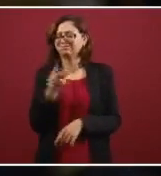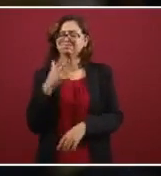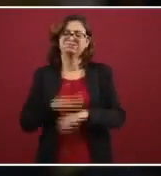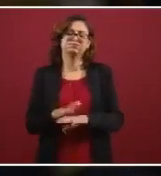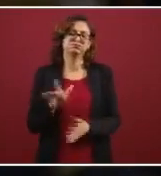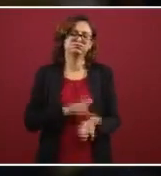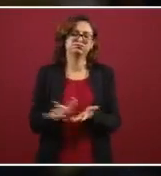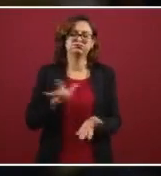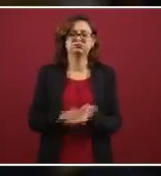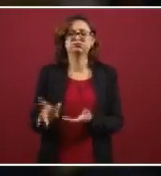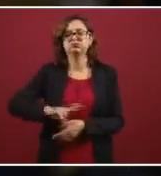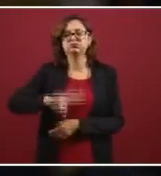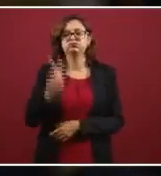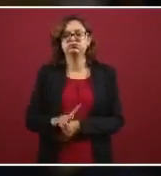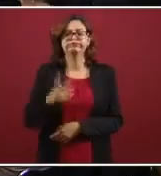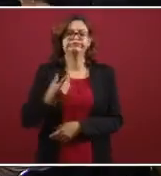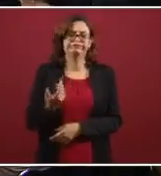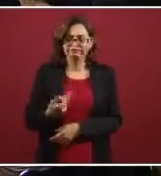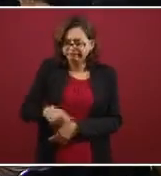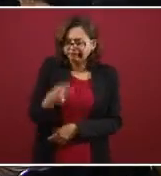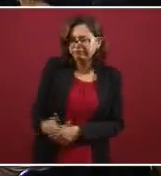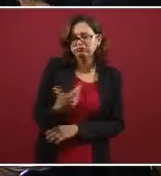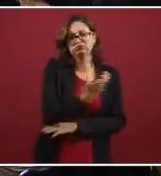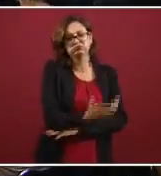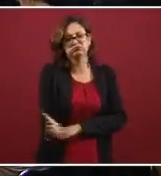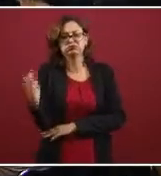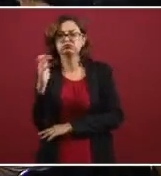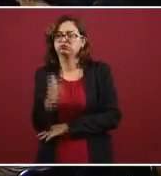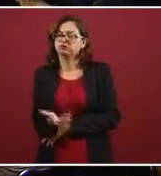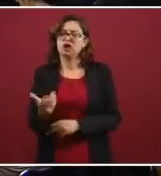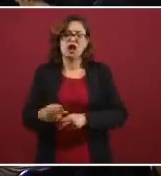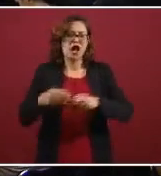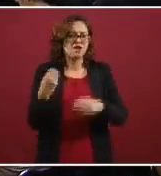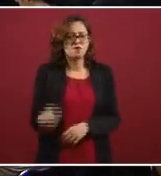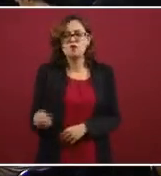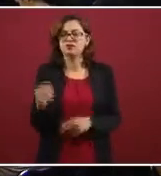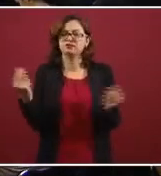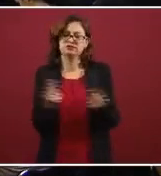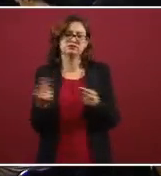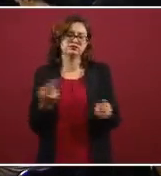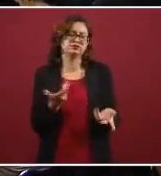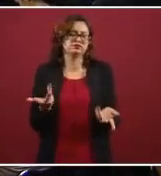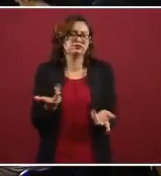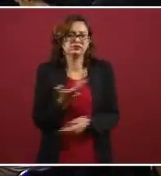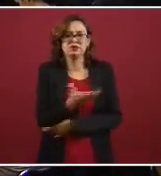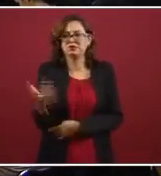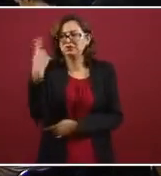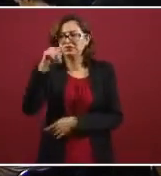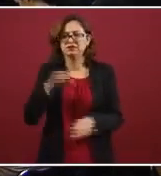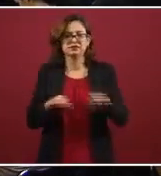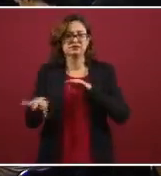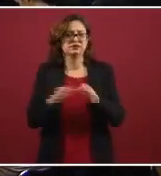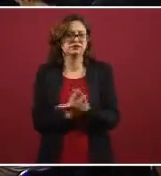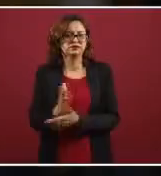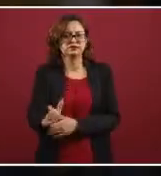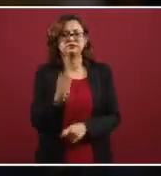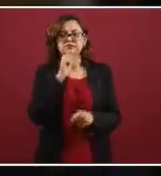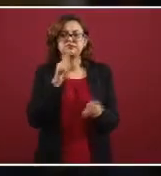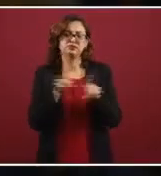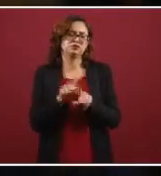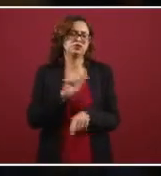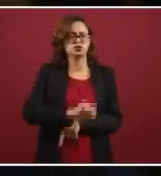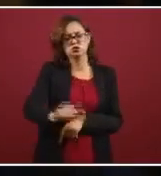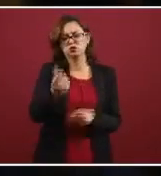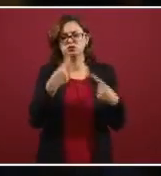somos eminentemente agrícolas y es ahí en donde se tiene el acceso al trabajo, paralelo a las inversiones que se